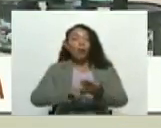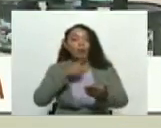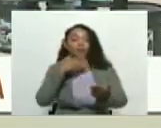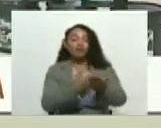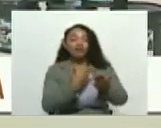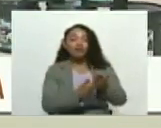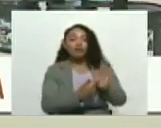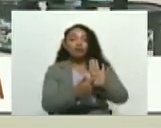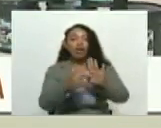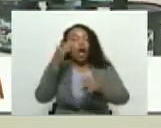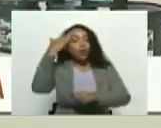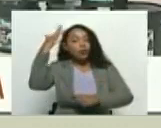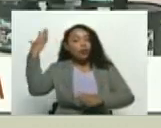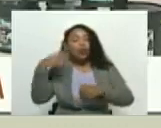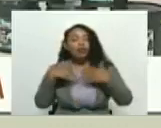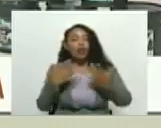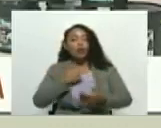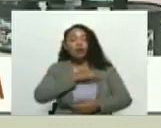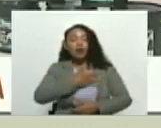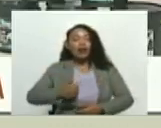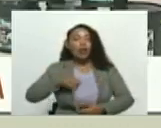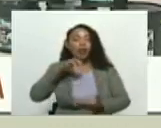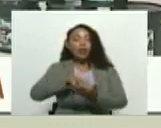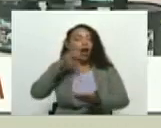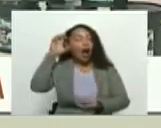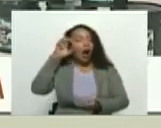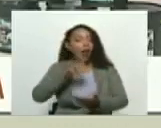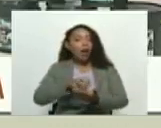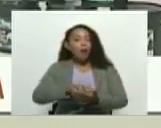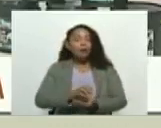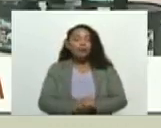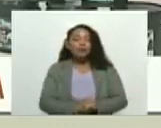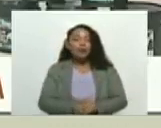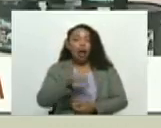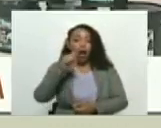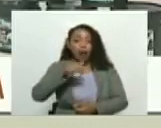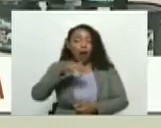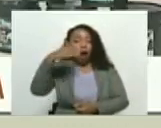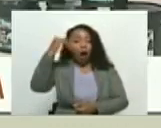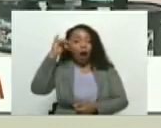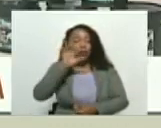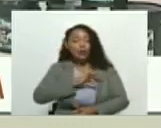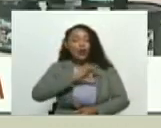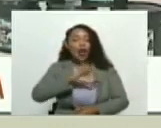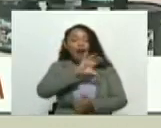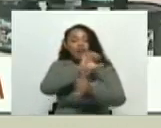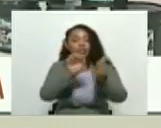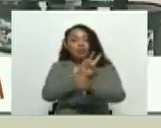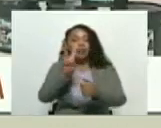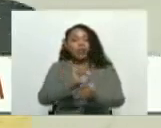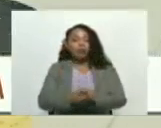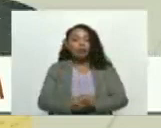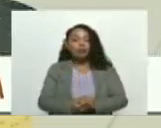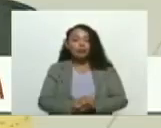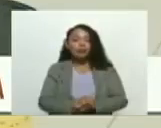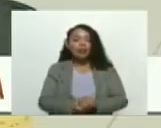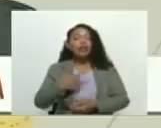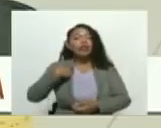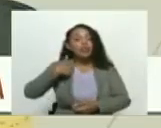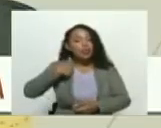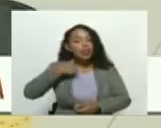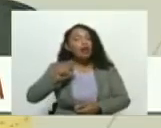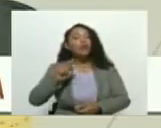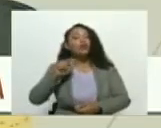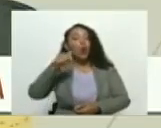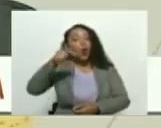un sueño de nuestro querido estado de Aragua. Aquí tenemos, señora presidenta, vicepresidenta, tenemos en el